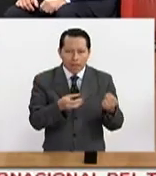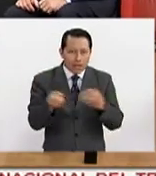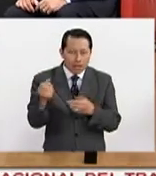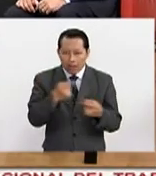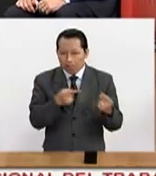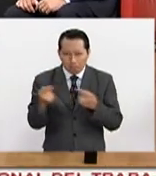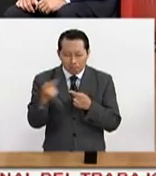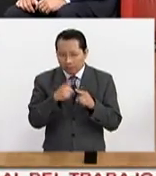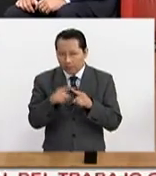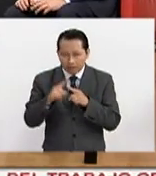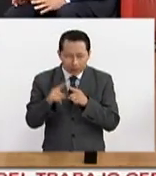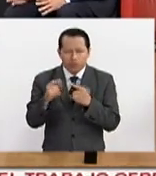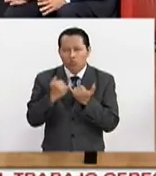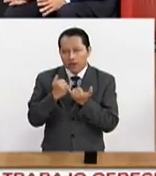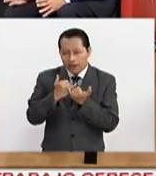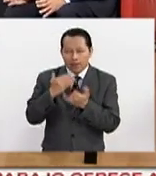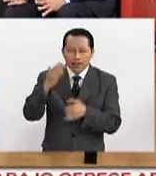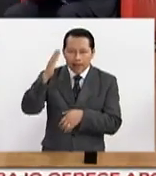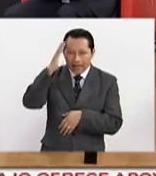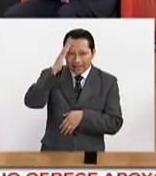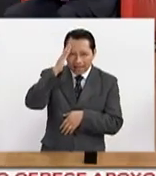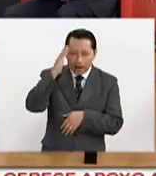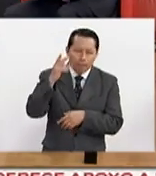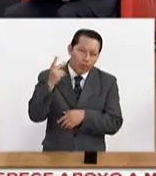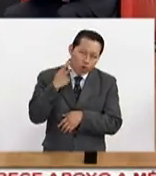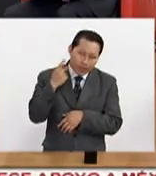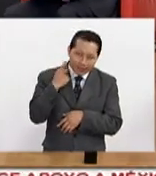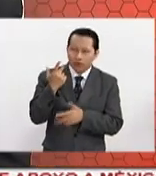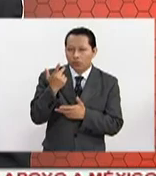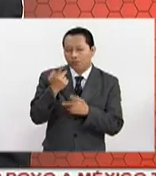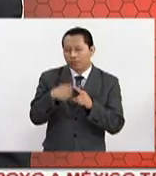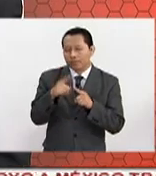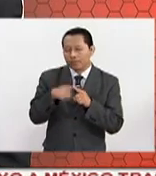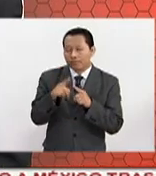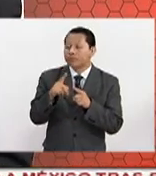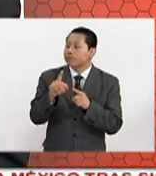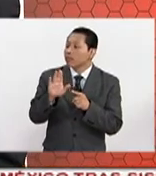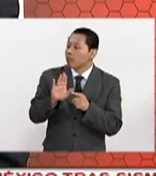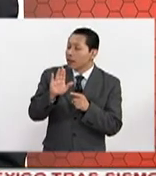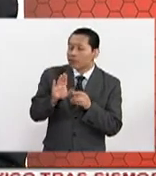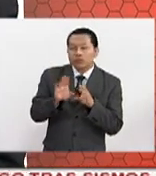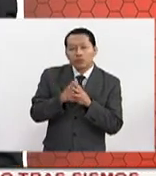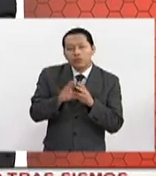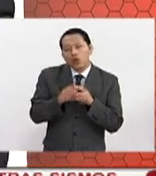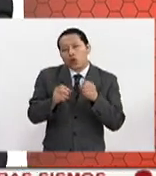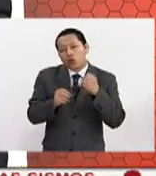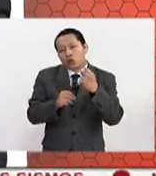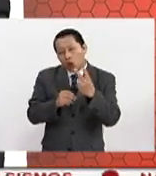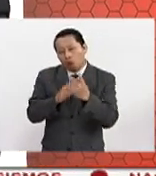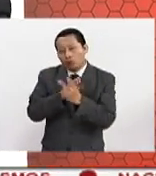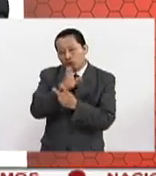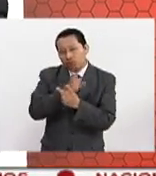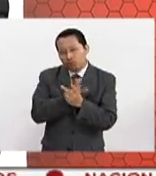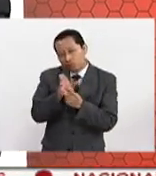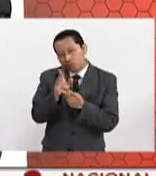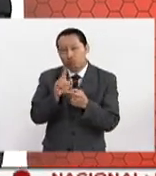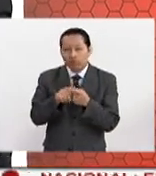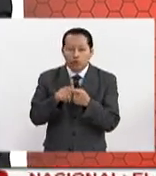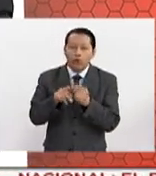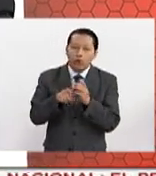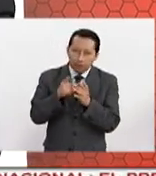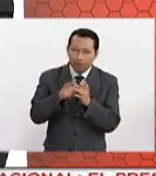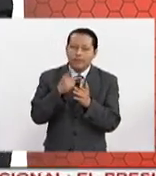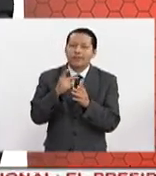en fin. Pareciera que hay dos caminos posibles. Uno es la violencia otra